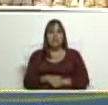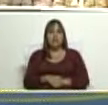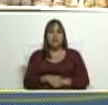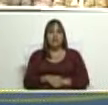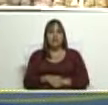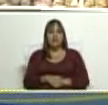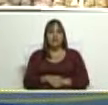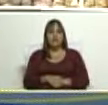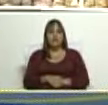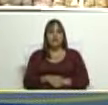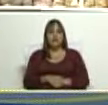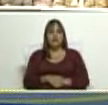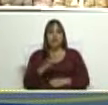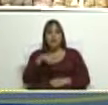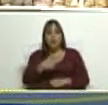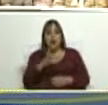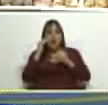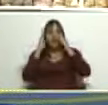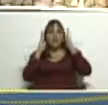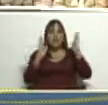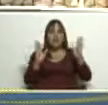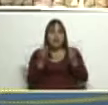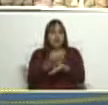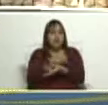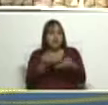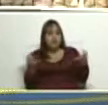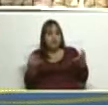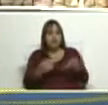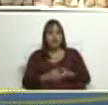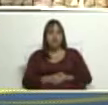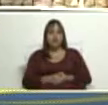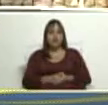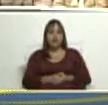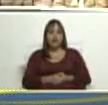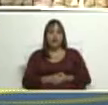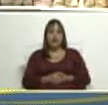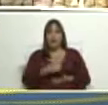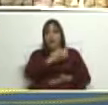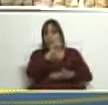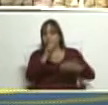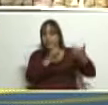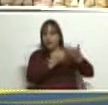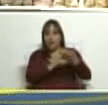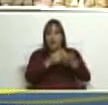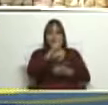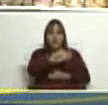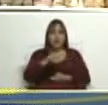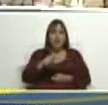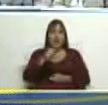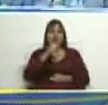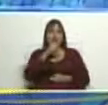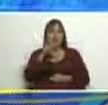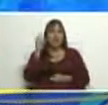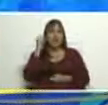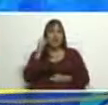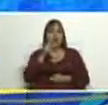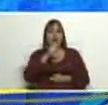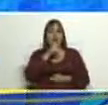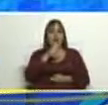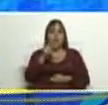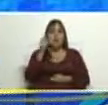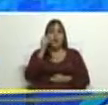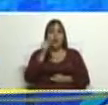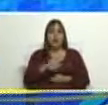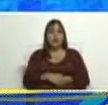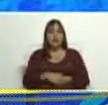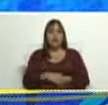para poder darle una atención de calidad integral a los abuelos, a las abuelas, en